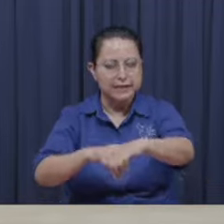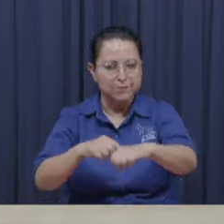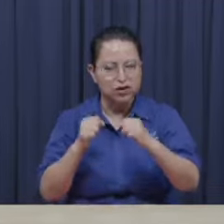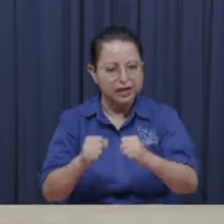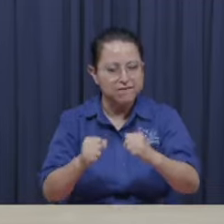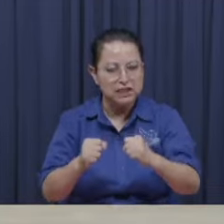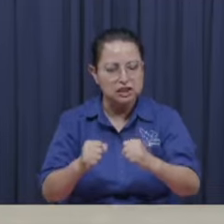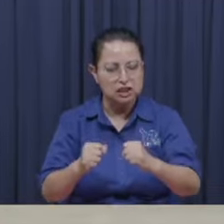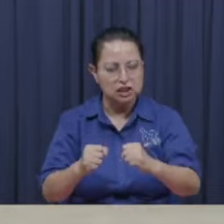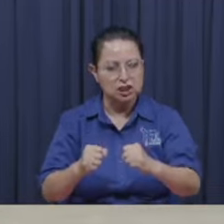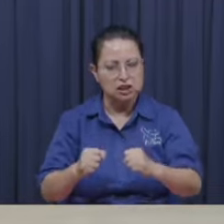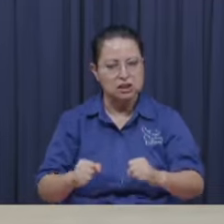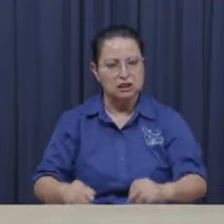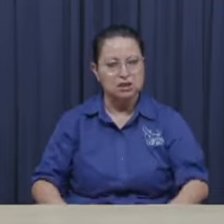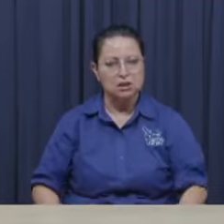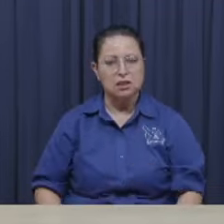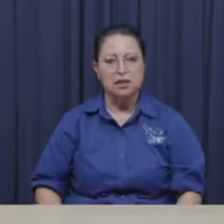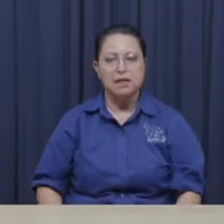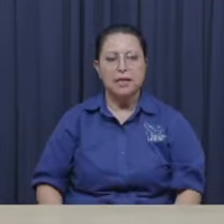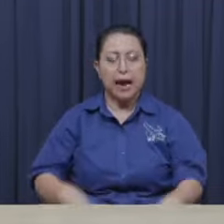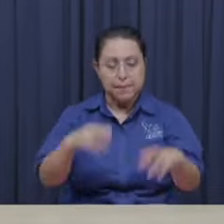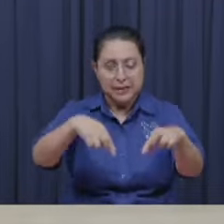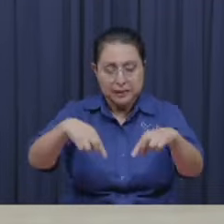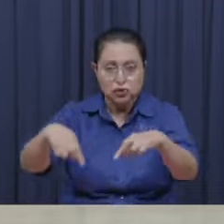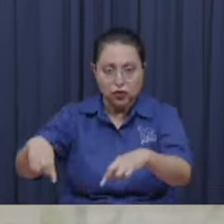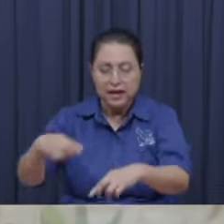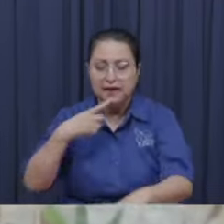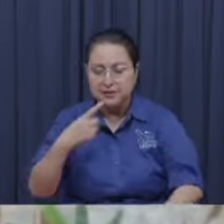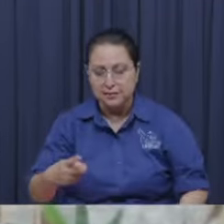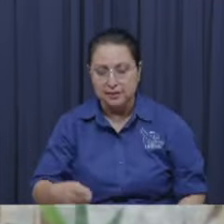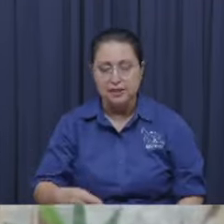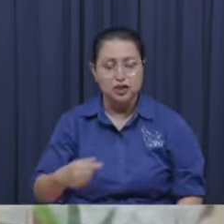No, yo en esta religión nací, en esta me voy a morir. Sí, te vas a morir.